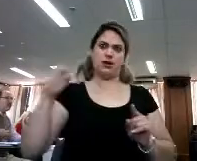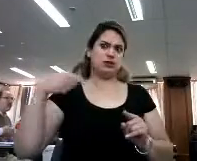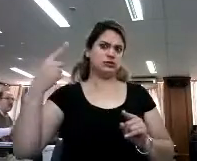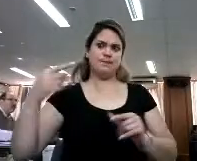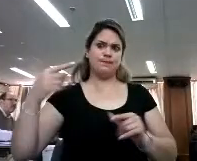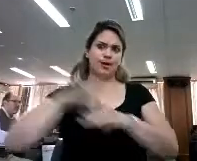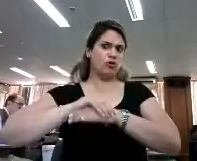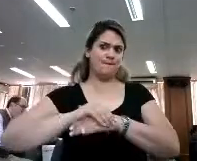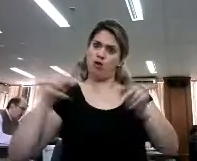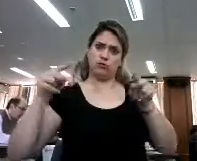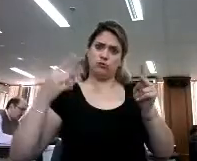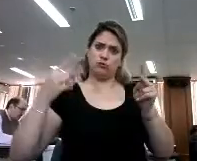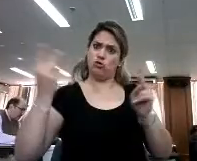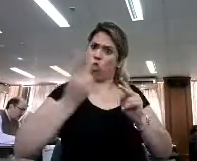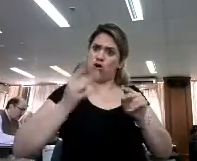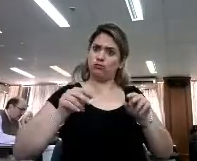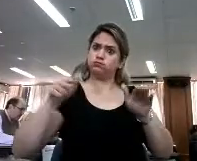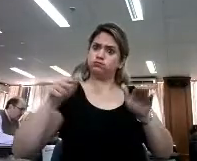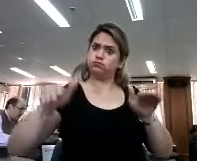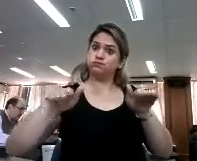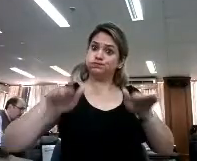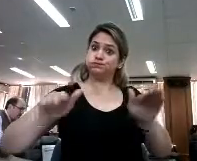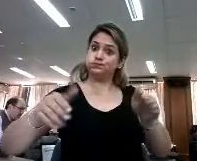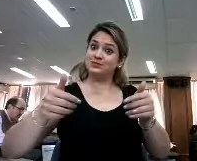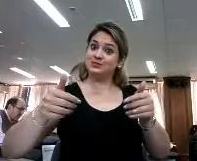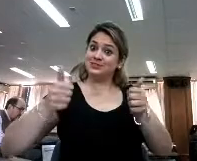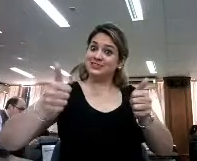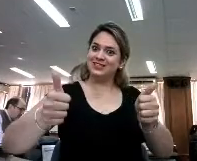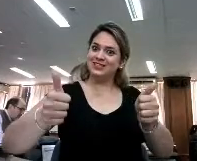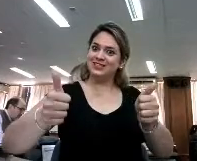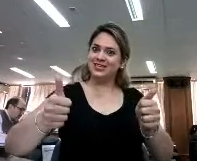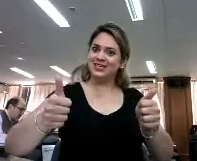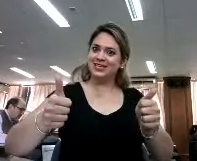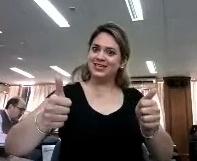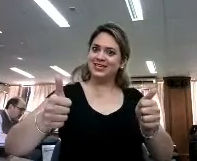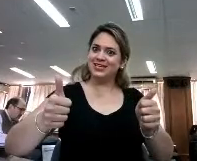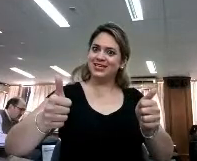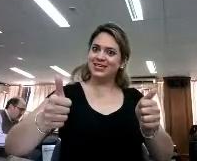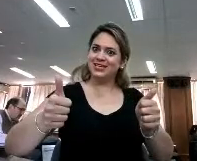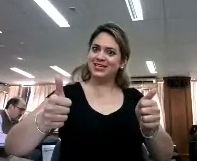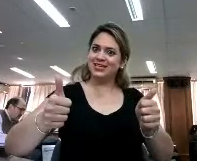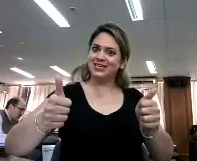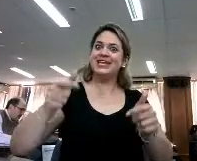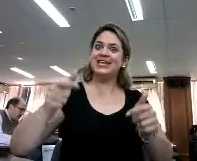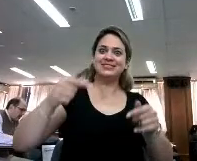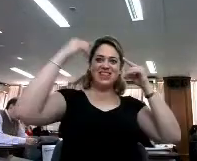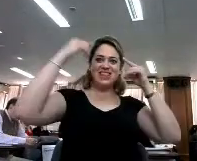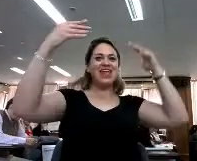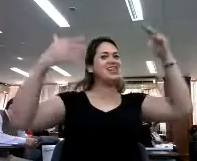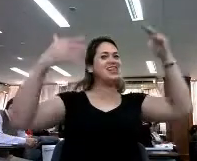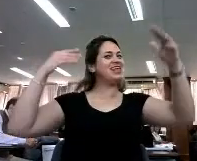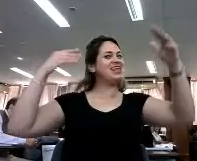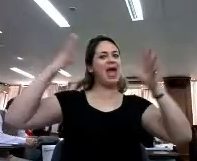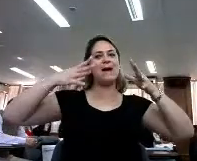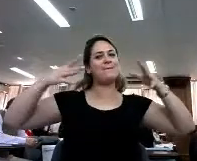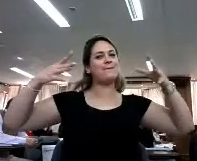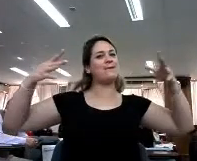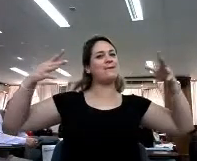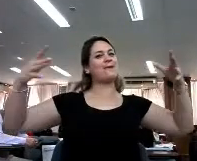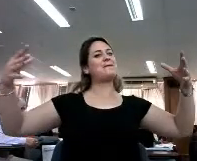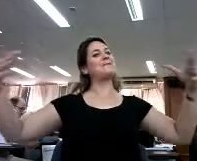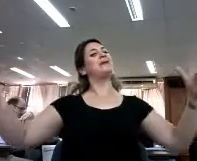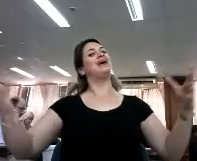Sancho acompañado. Y así podríamos irnos uno a uno con cada uno de ustedes y